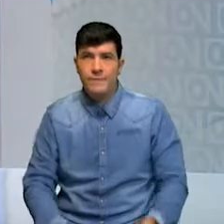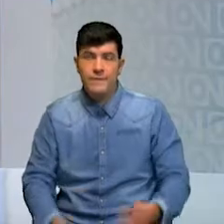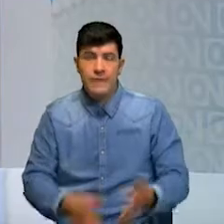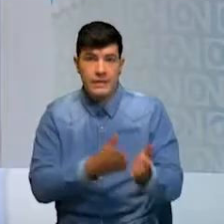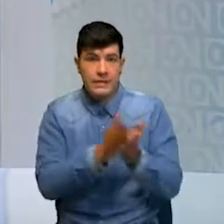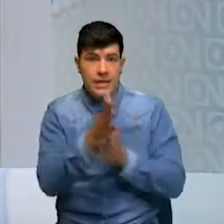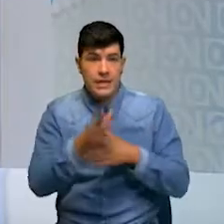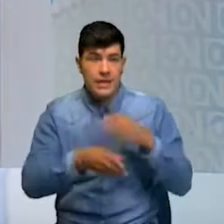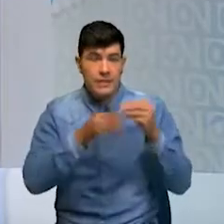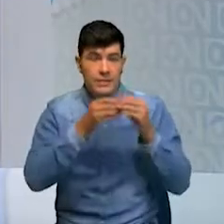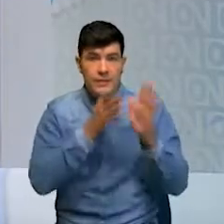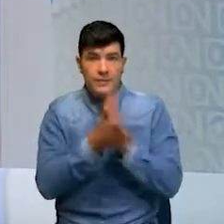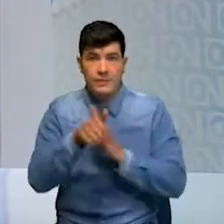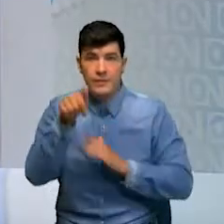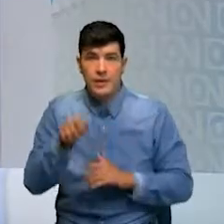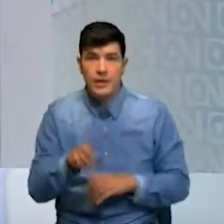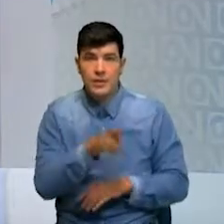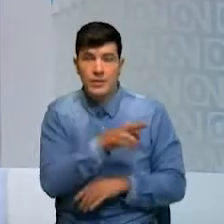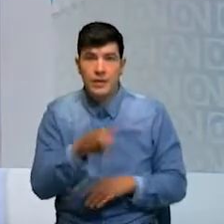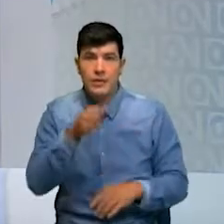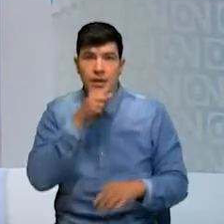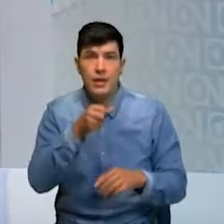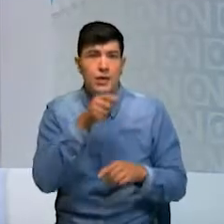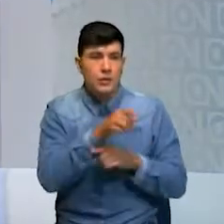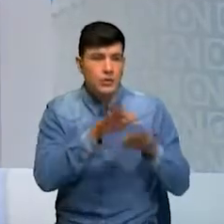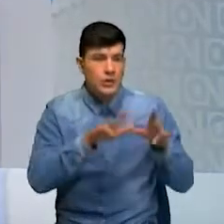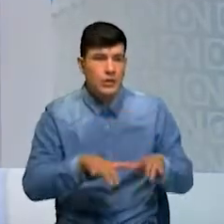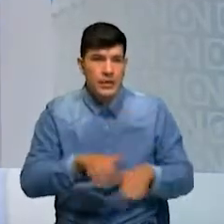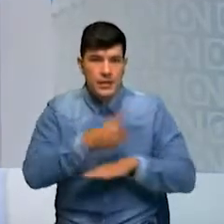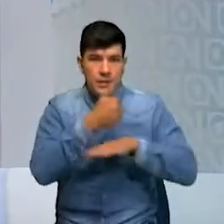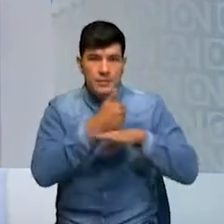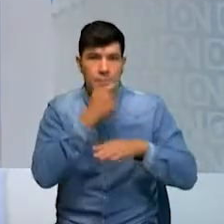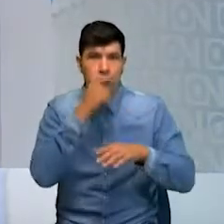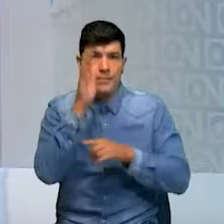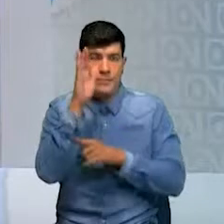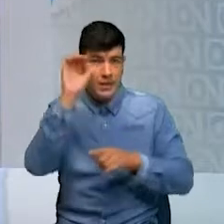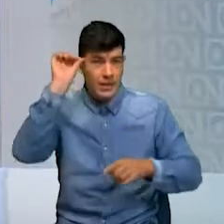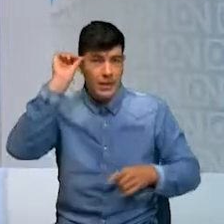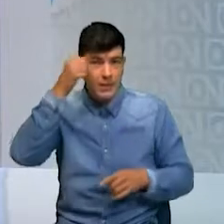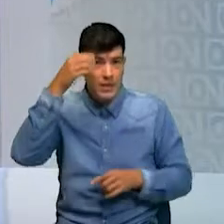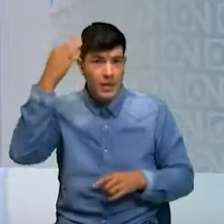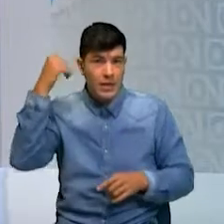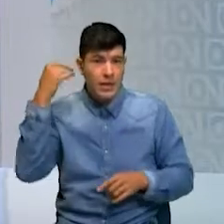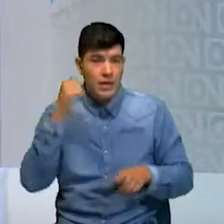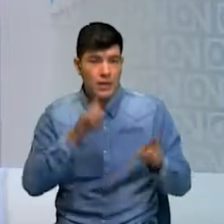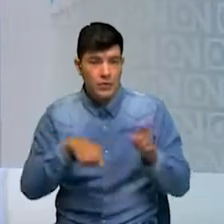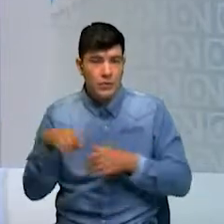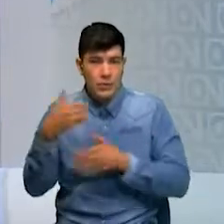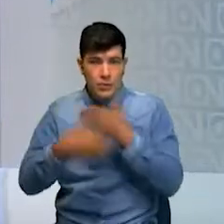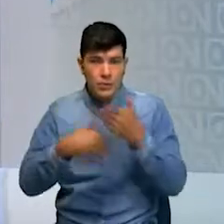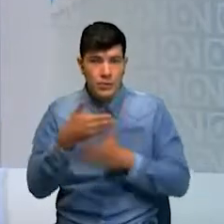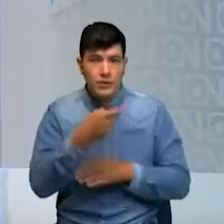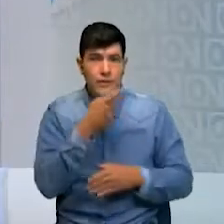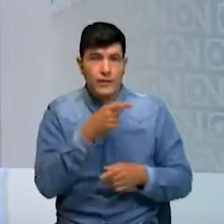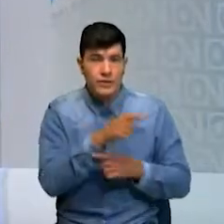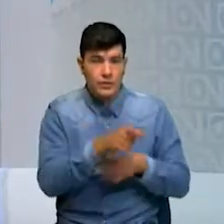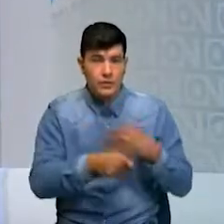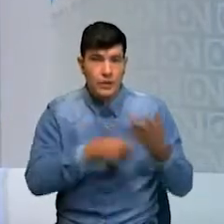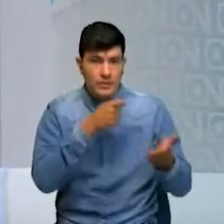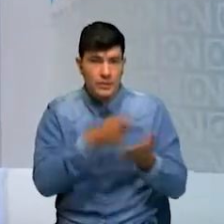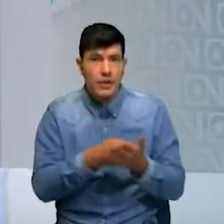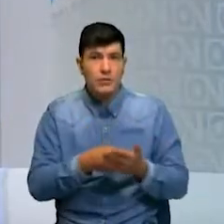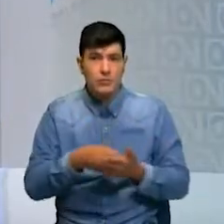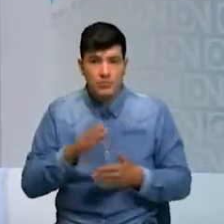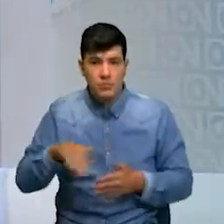Y seguimos con más información en Oriente Noticias, porque la Secretaría de Tránsito de Norte de Santander recordó las facilidades para el pago de las multas que